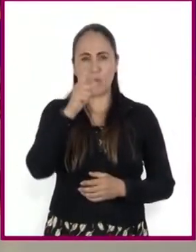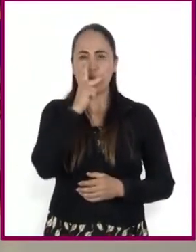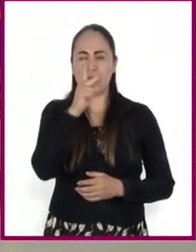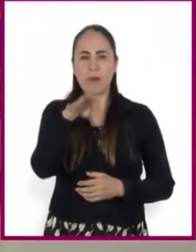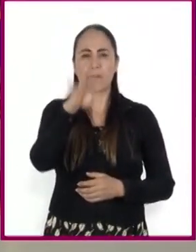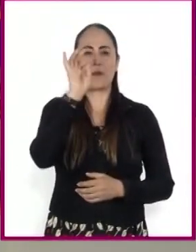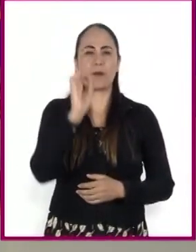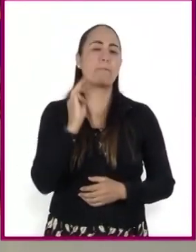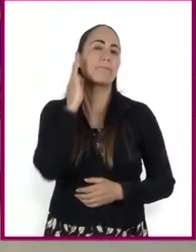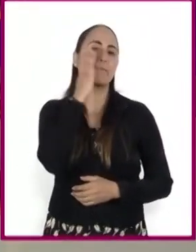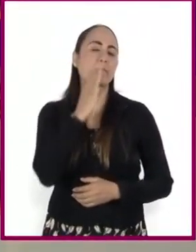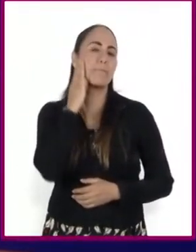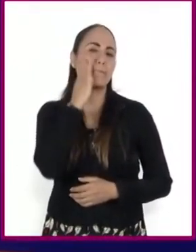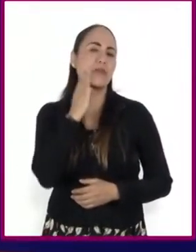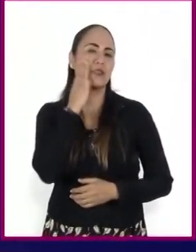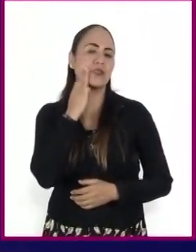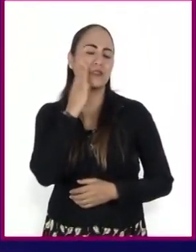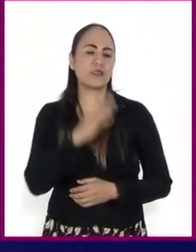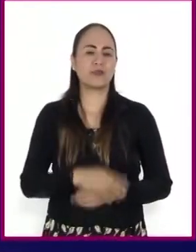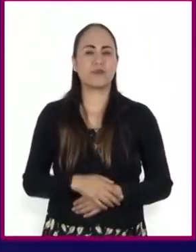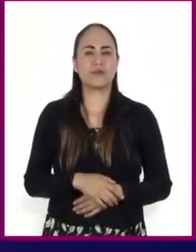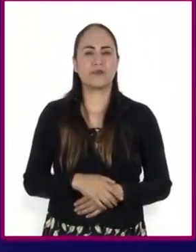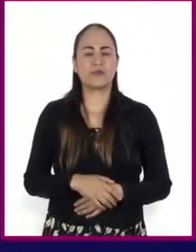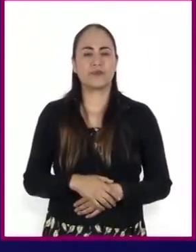es manzana.